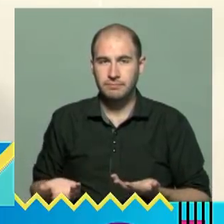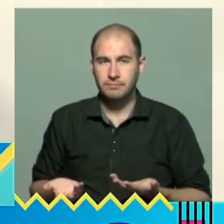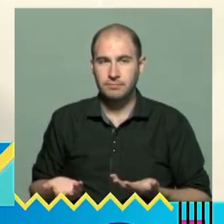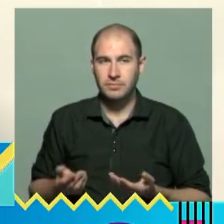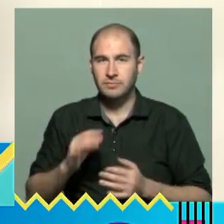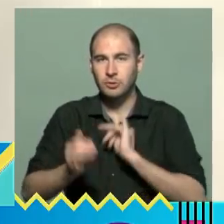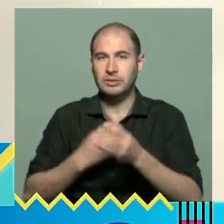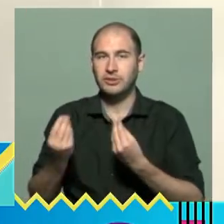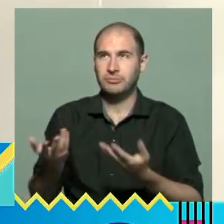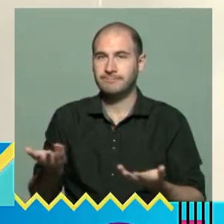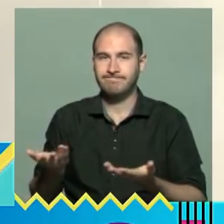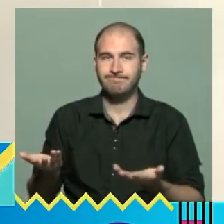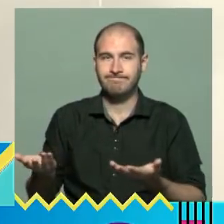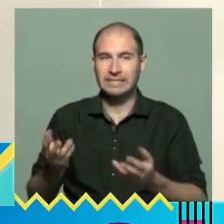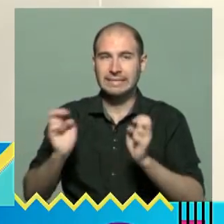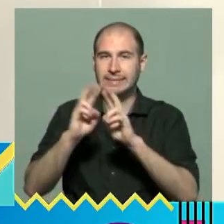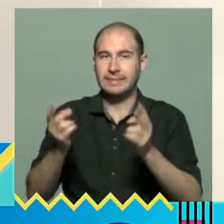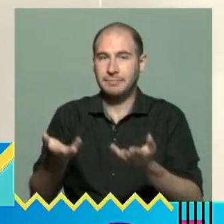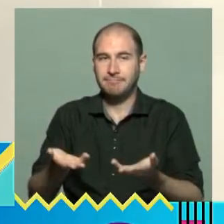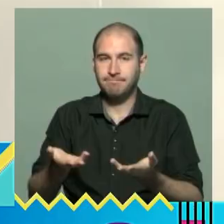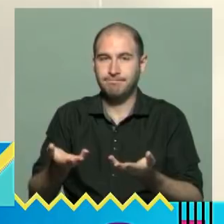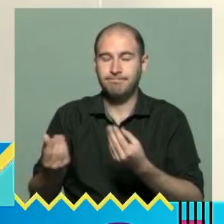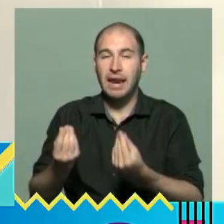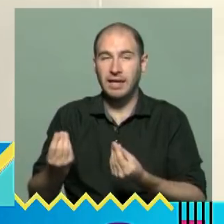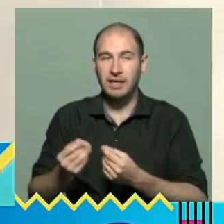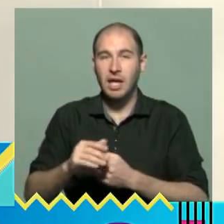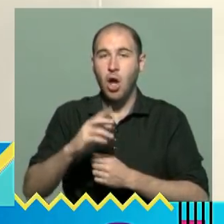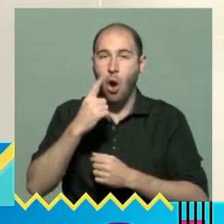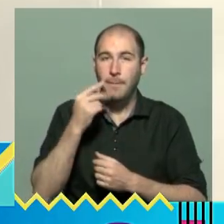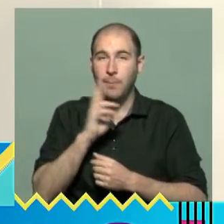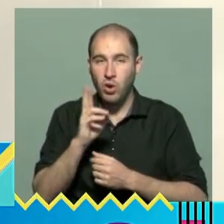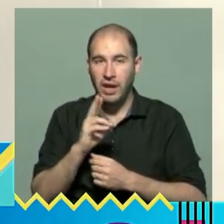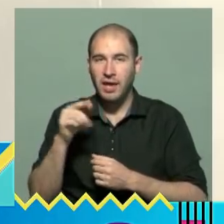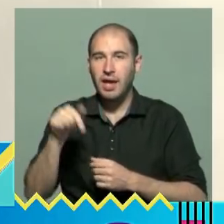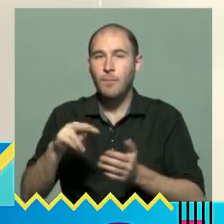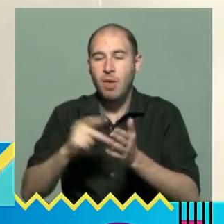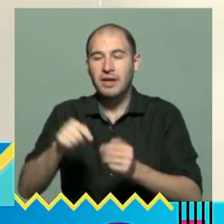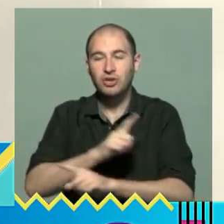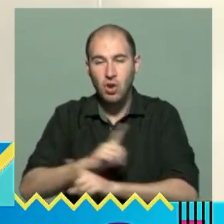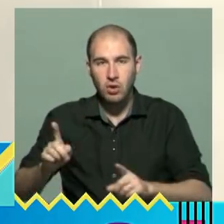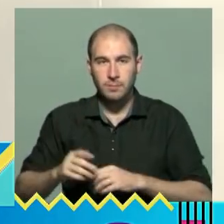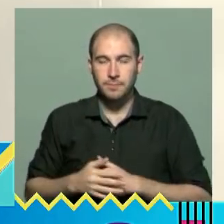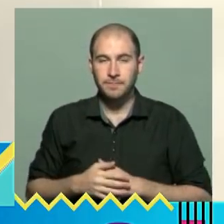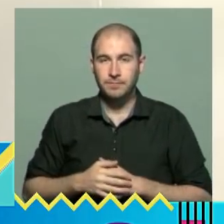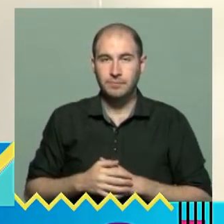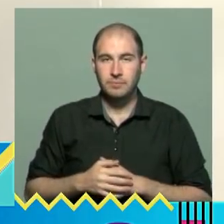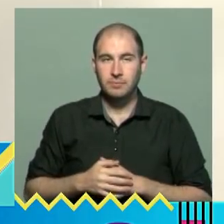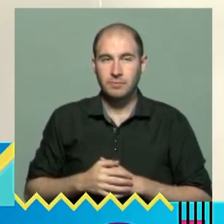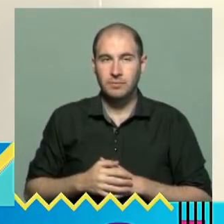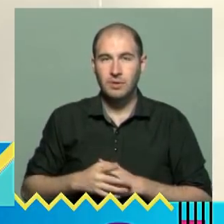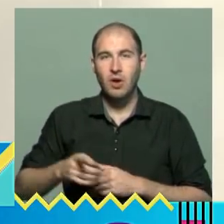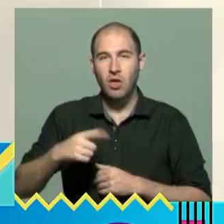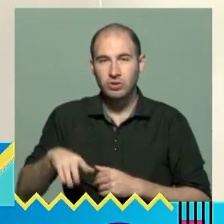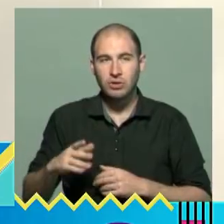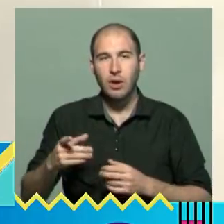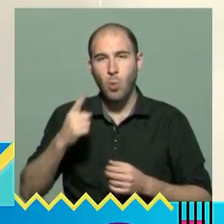sé cómo explicarlo, el tema para que el chico y la chica no pase por esas situaciones. Yo creo que hay que ir por